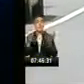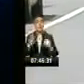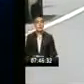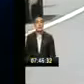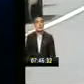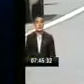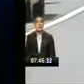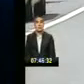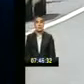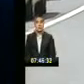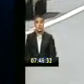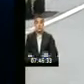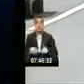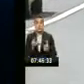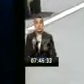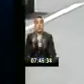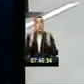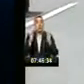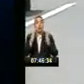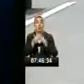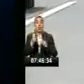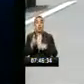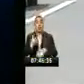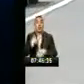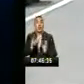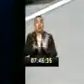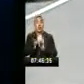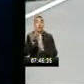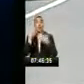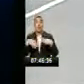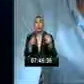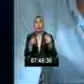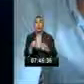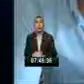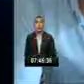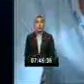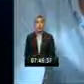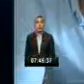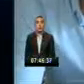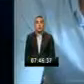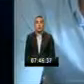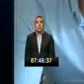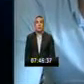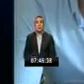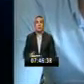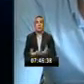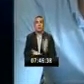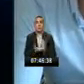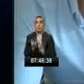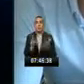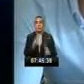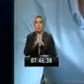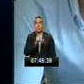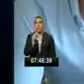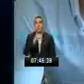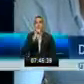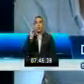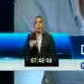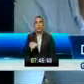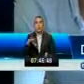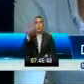las aplicaciones móviles de servicio a domicilio que han tenido un crecimiento exponencial. Y las descargas crecieron en más de